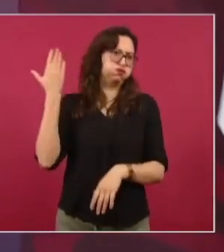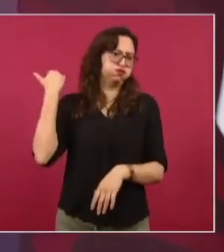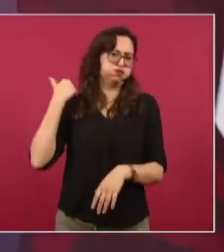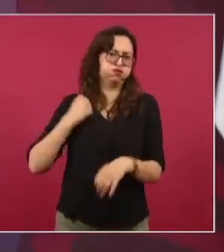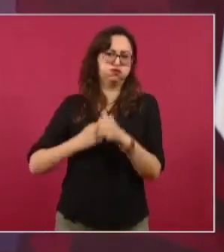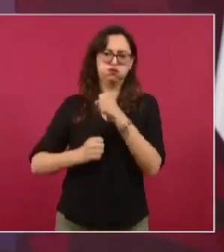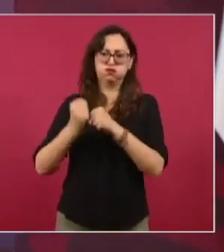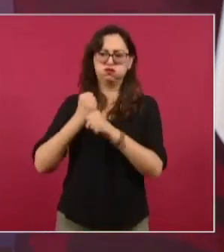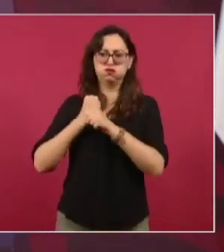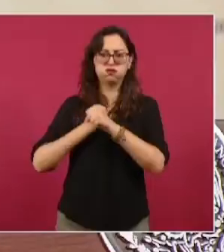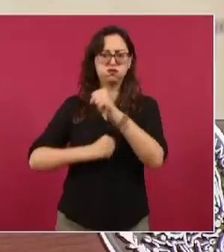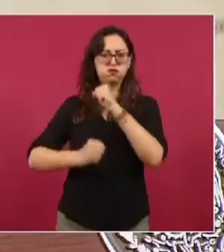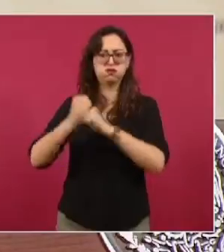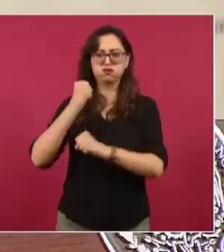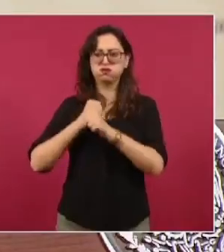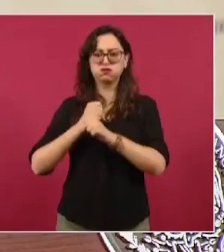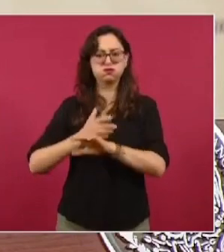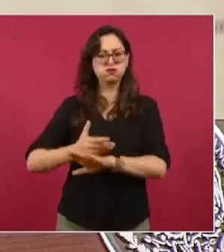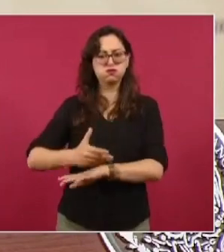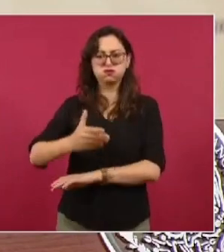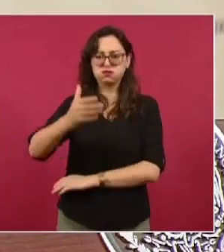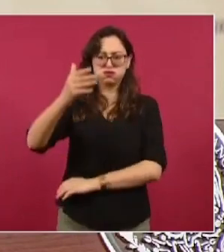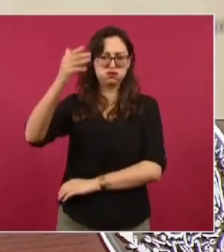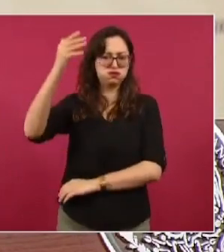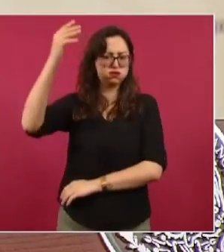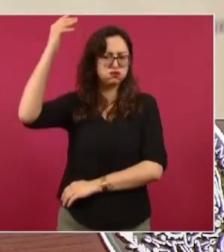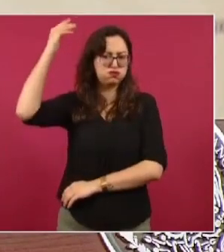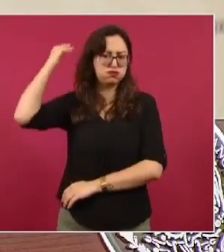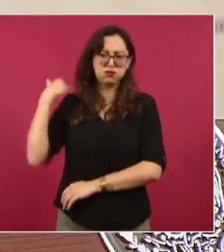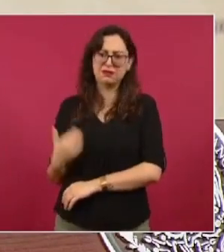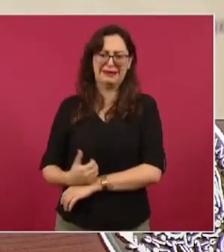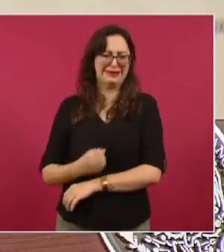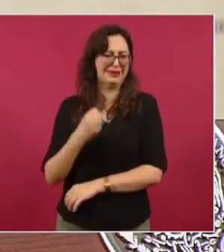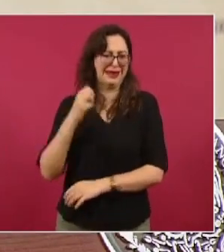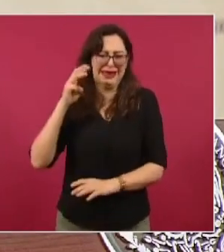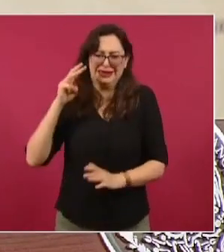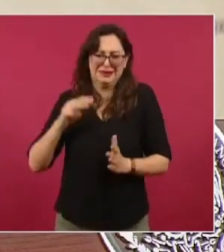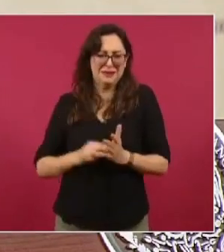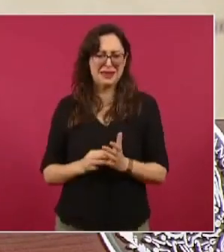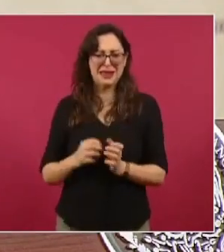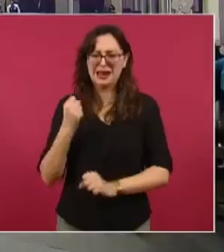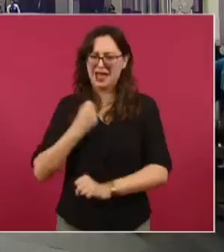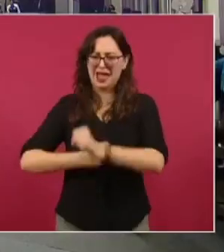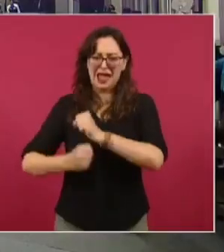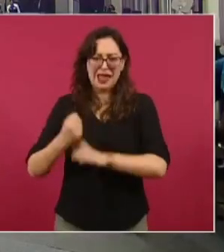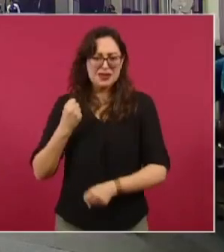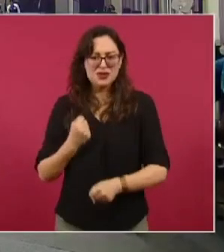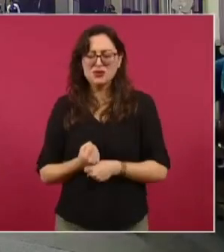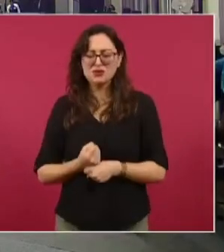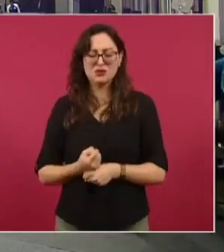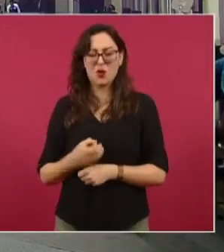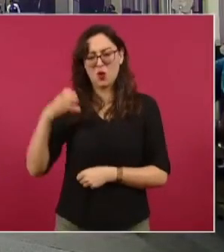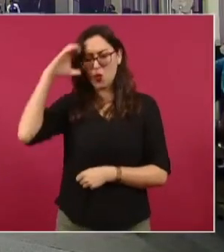tiene profundas raíces culturales